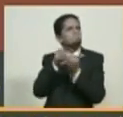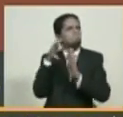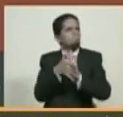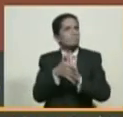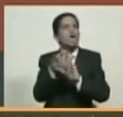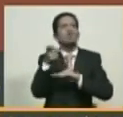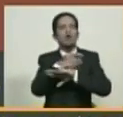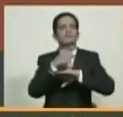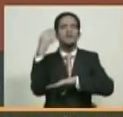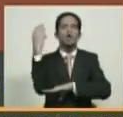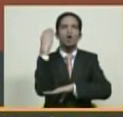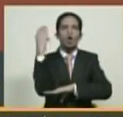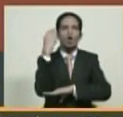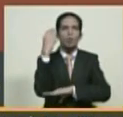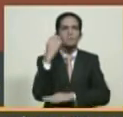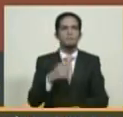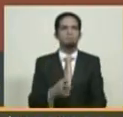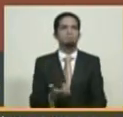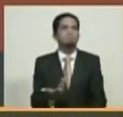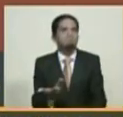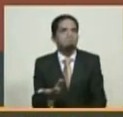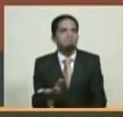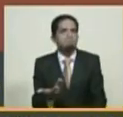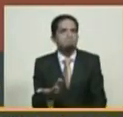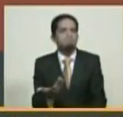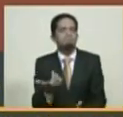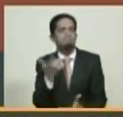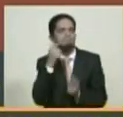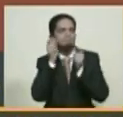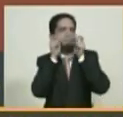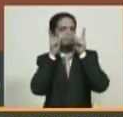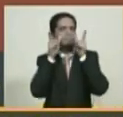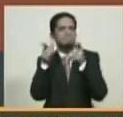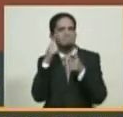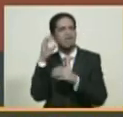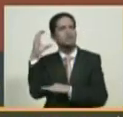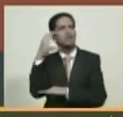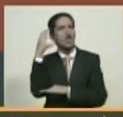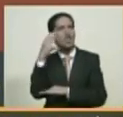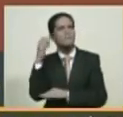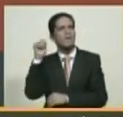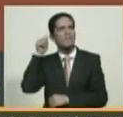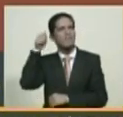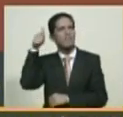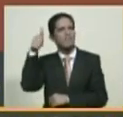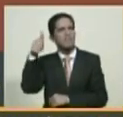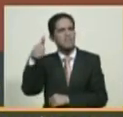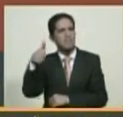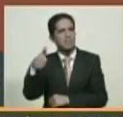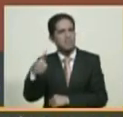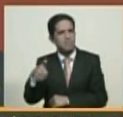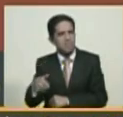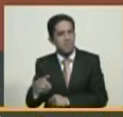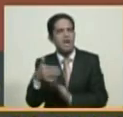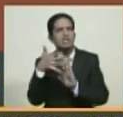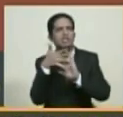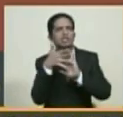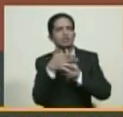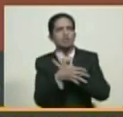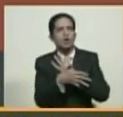Es interesante, ¿no? Considerando el expediente que tiene Colombia, la trayectoria que tiene Colombia en materia